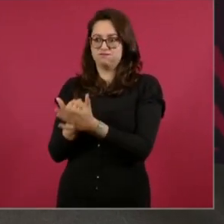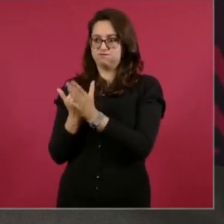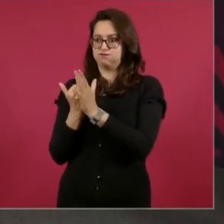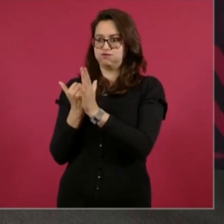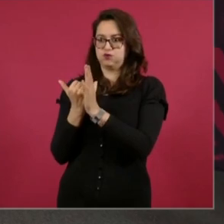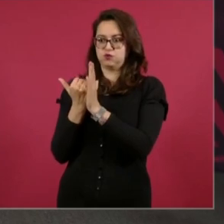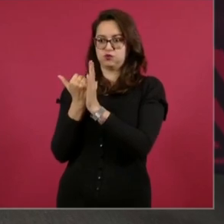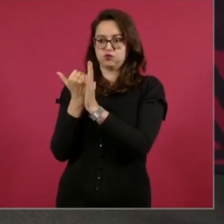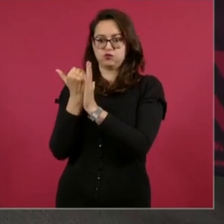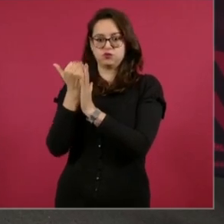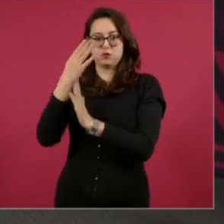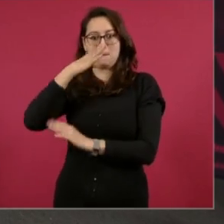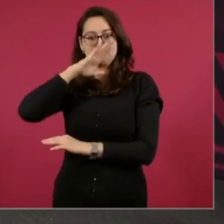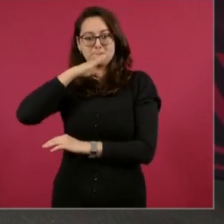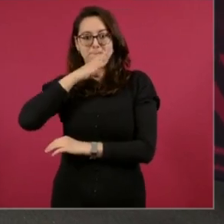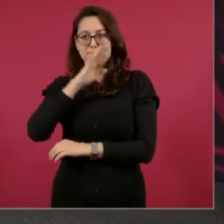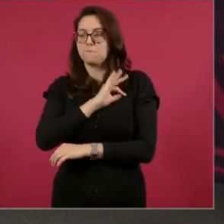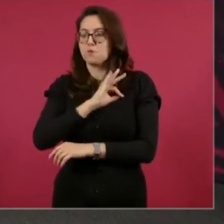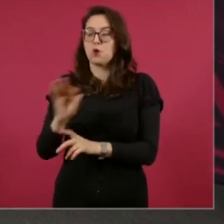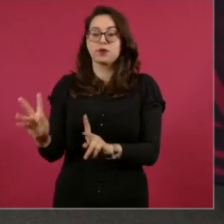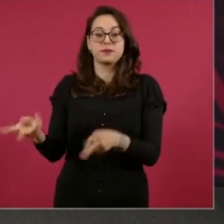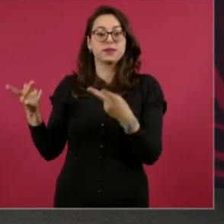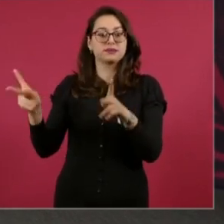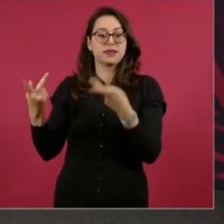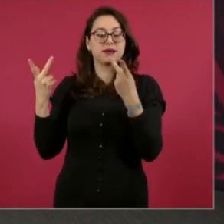porque se ha incrementado la producción de maíz.